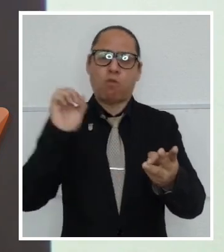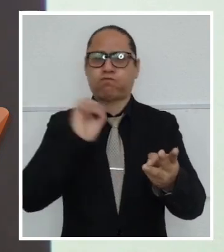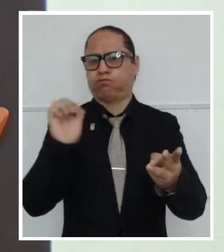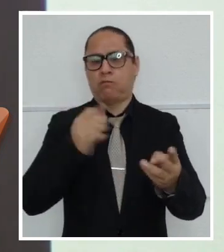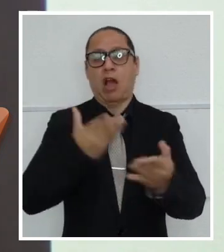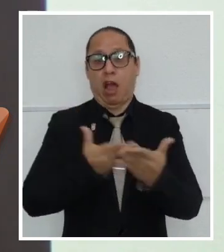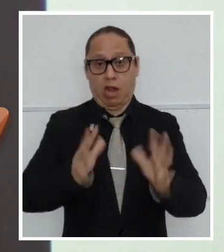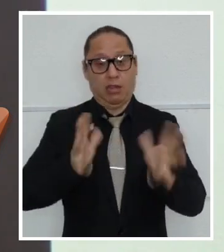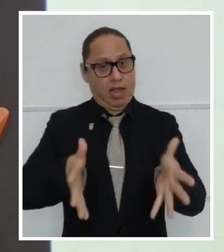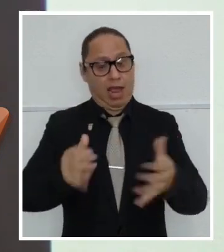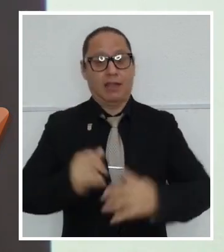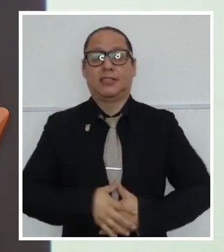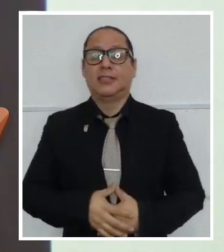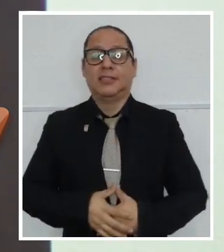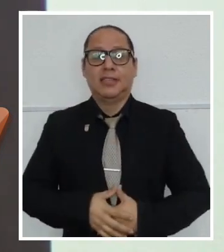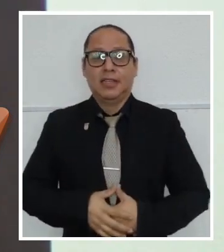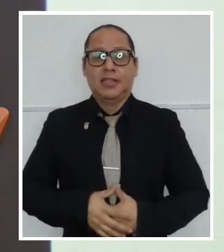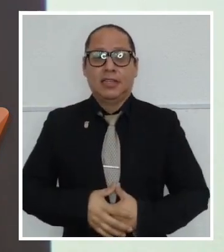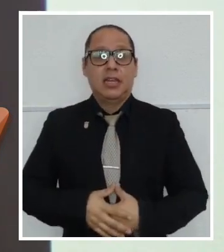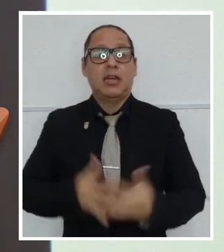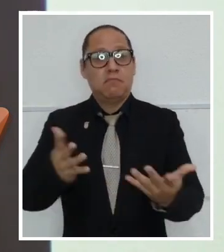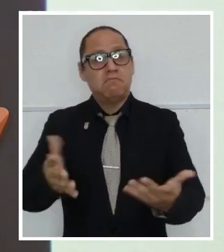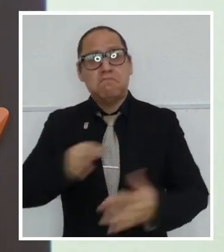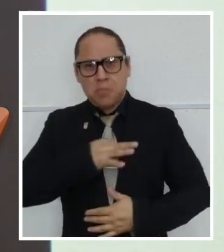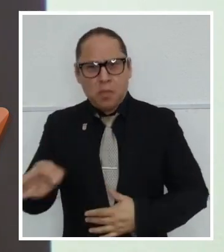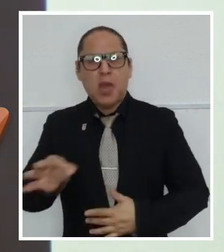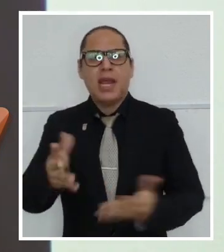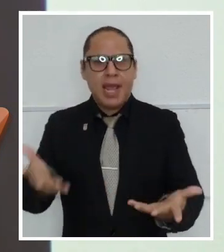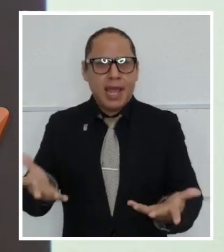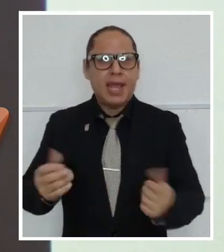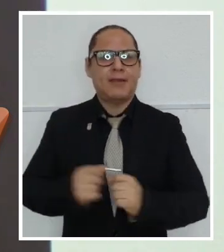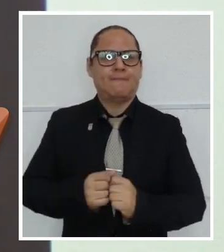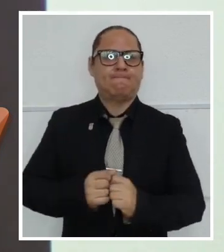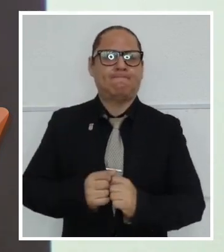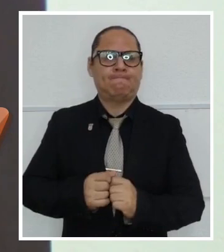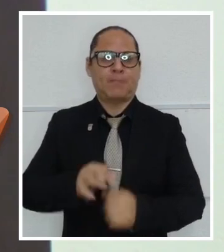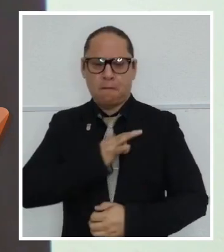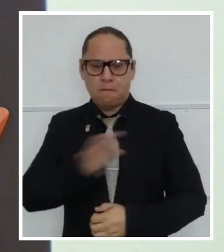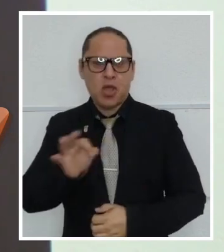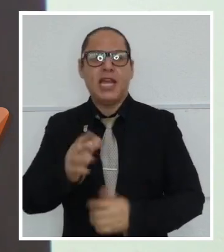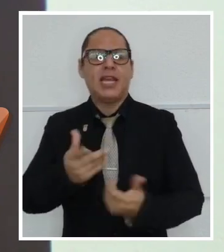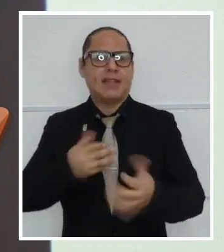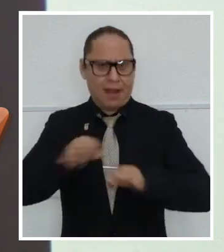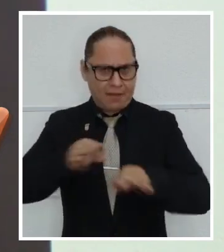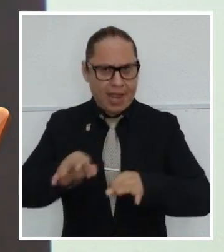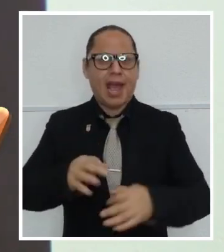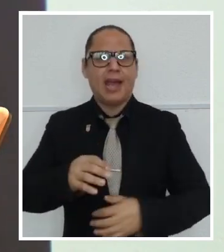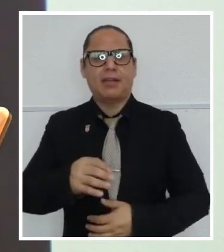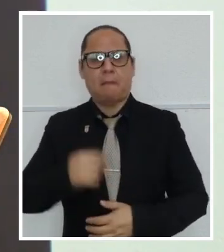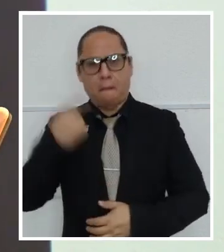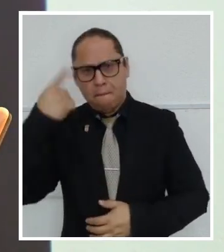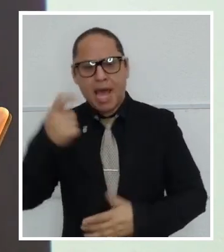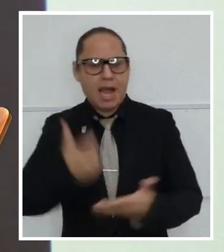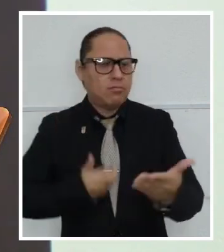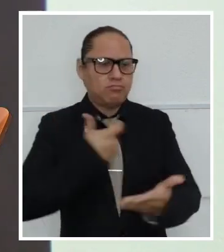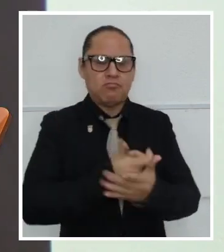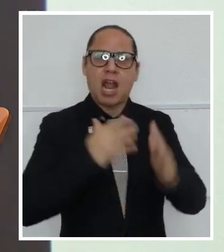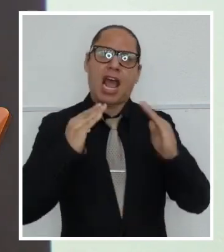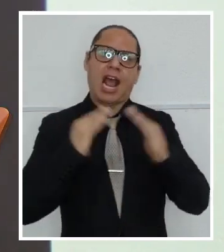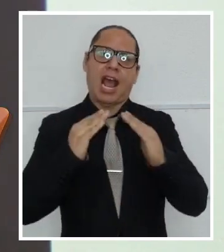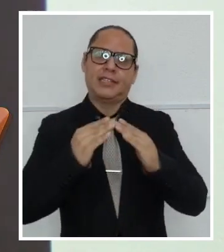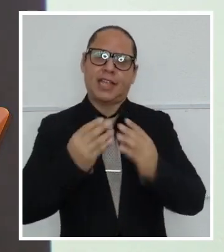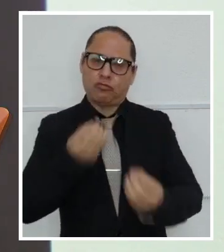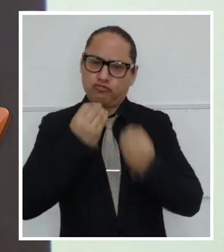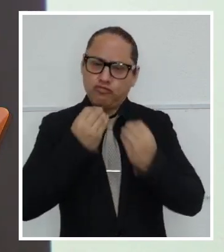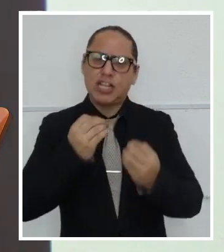la iniciativa de ser partícipes en la noble tarea de contribuir al gasto en nuestras casas es aquí